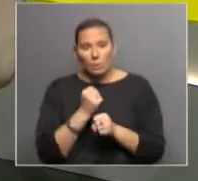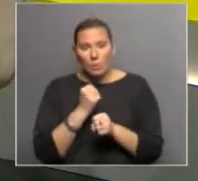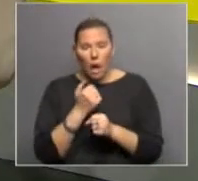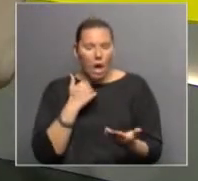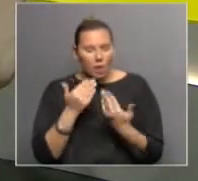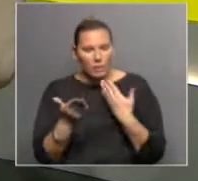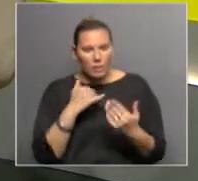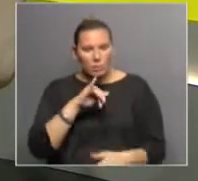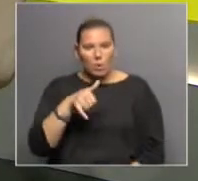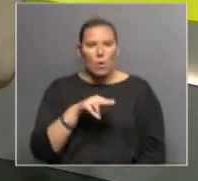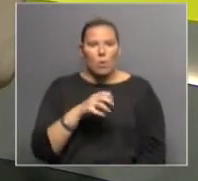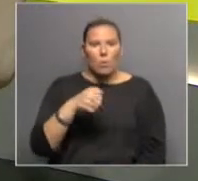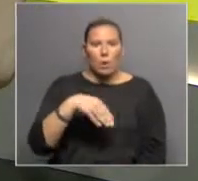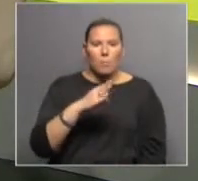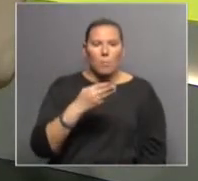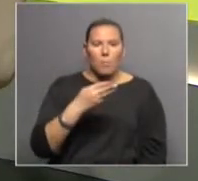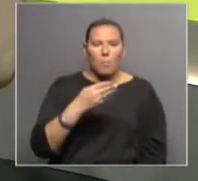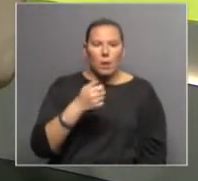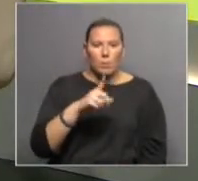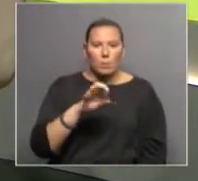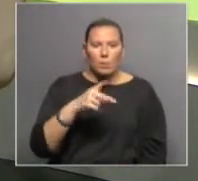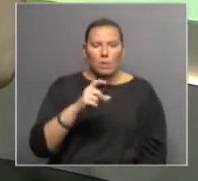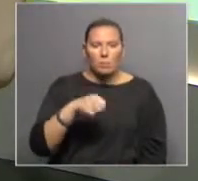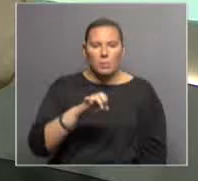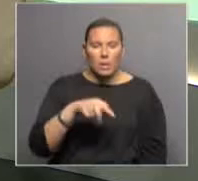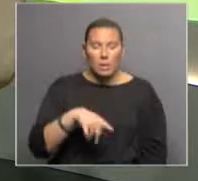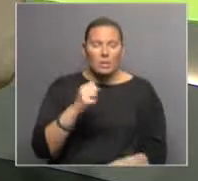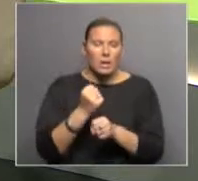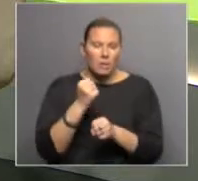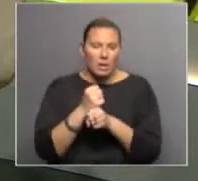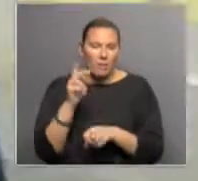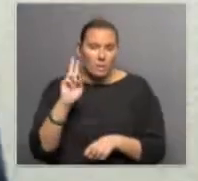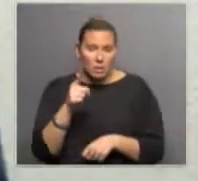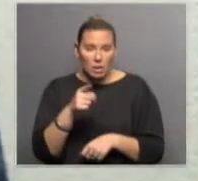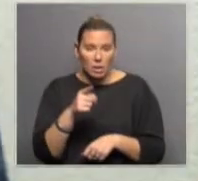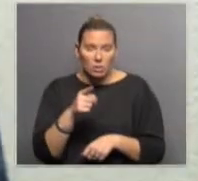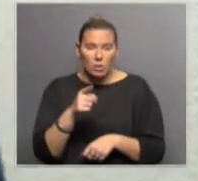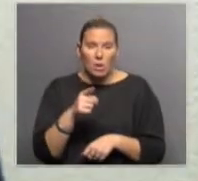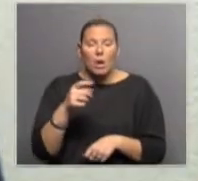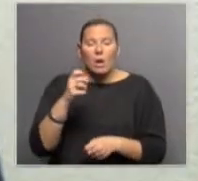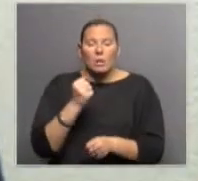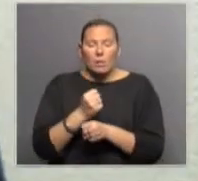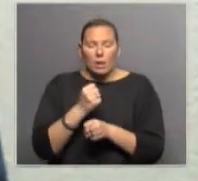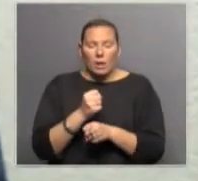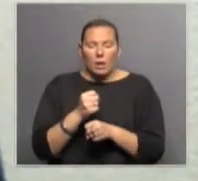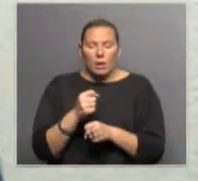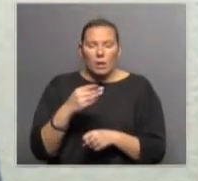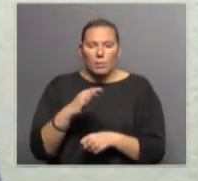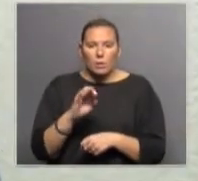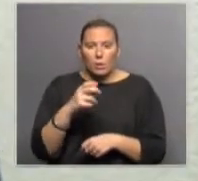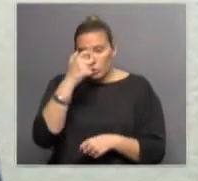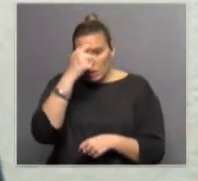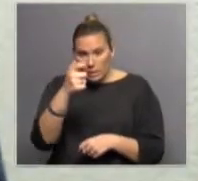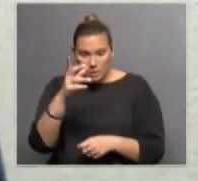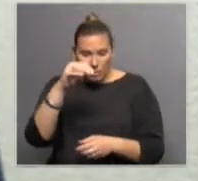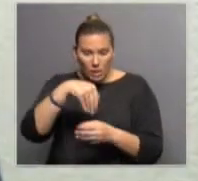estuvimos hablando con Juan Pablo Damián, él es veterinario, trabaja en el Departamento de Biociencias Veterinarias de la Facultad de Veterinaria,